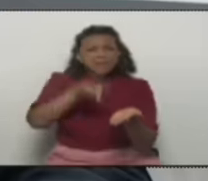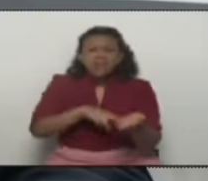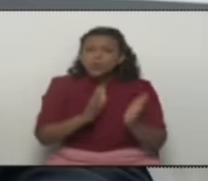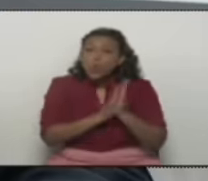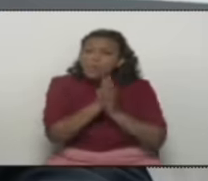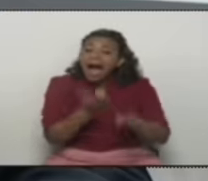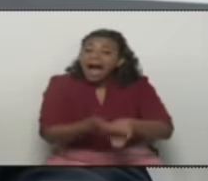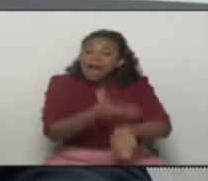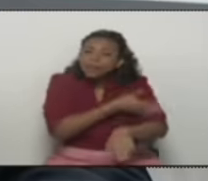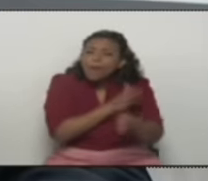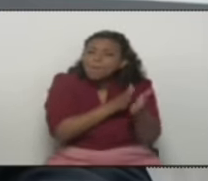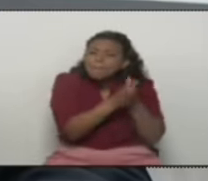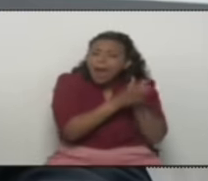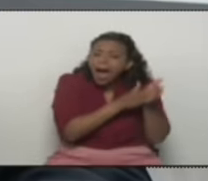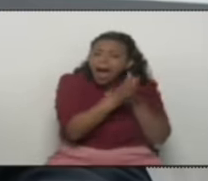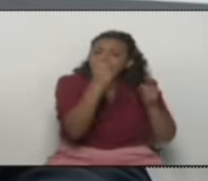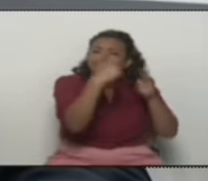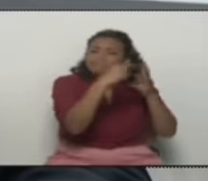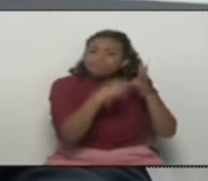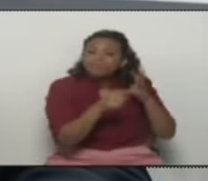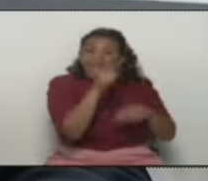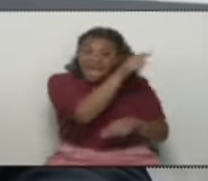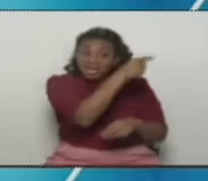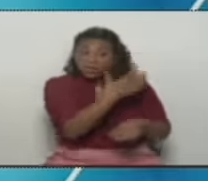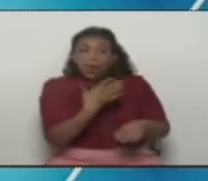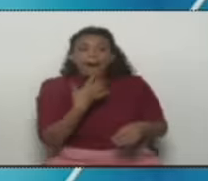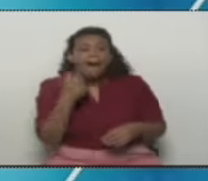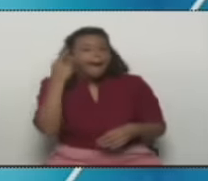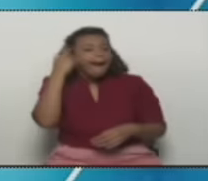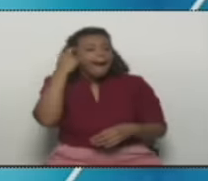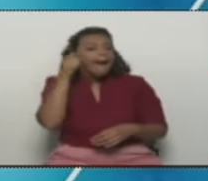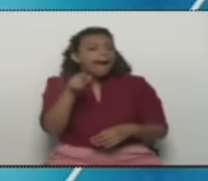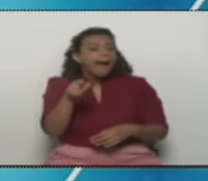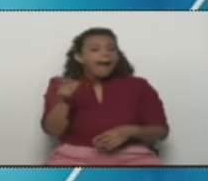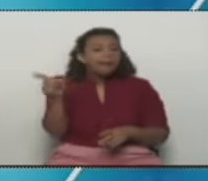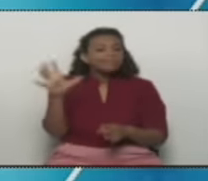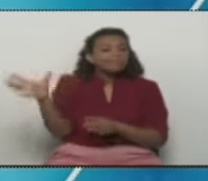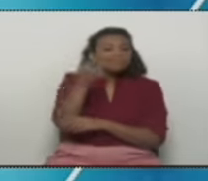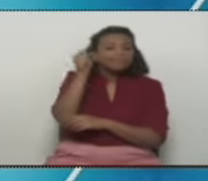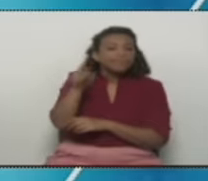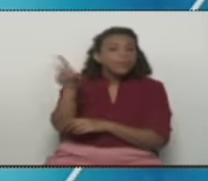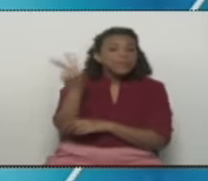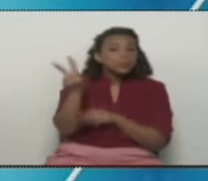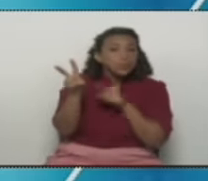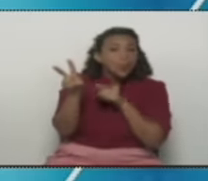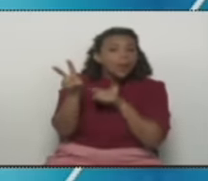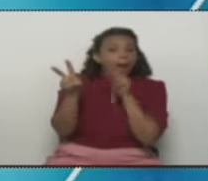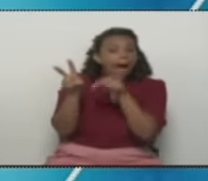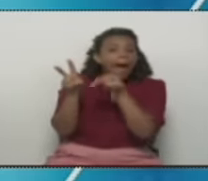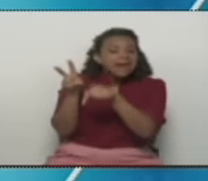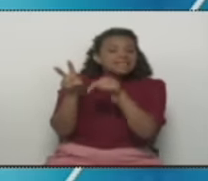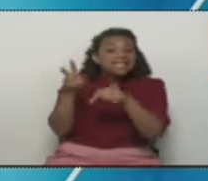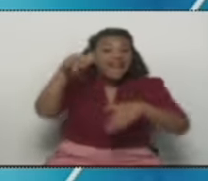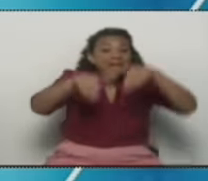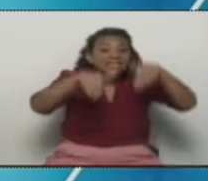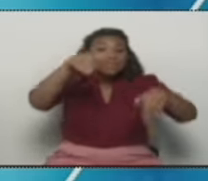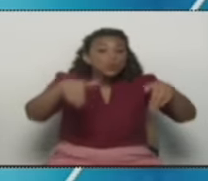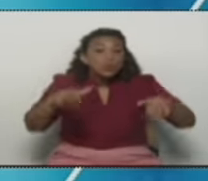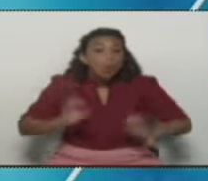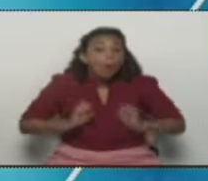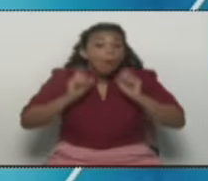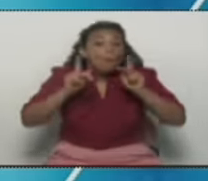presidente. El plan es el siguiente. Ellos se dieron cuenta que ahora las elecciones son una